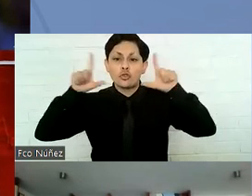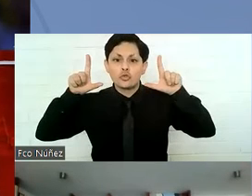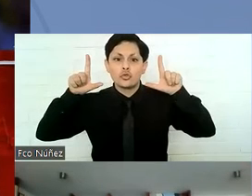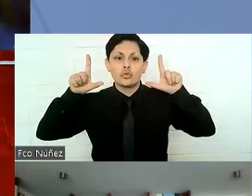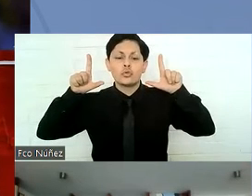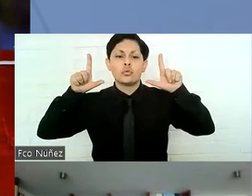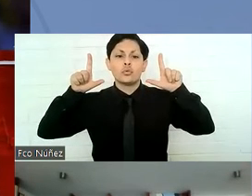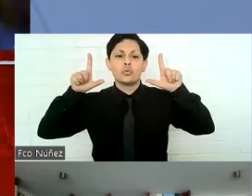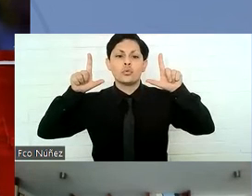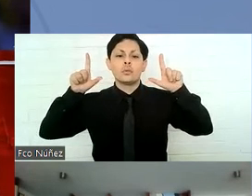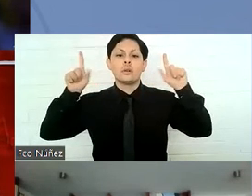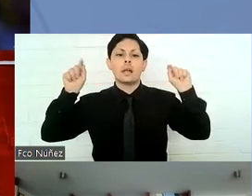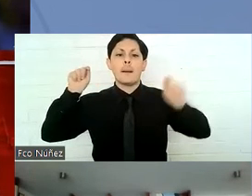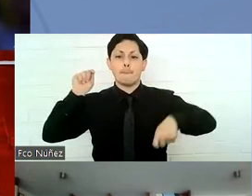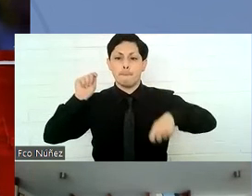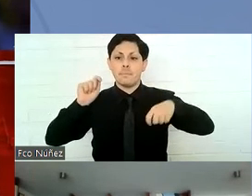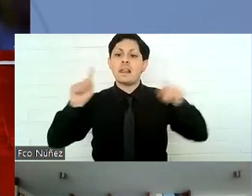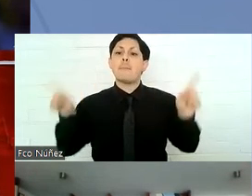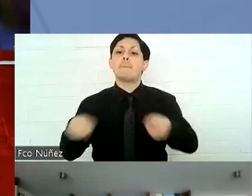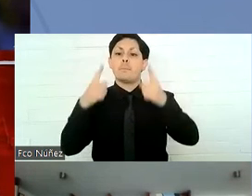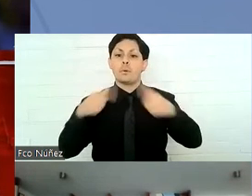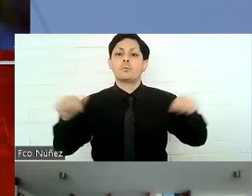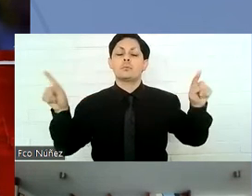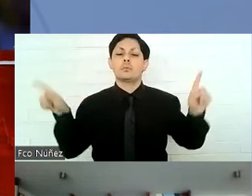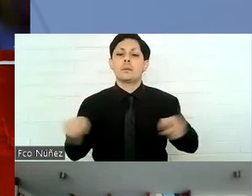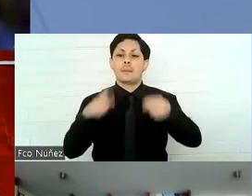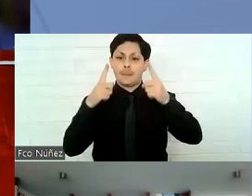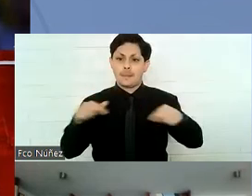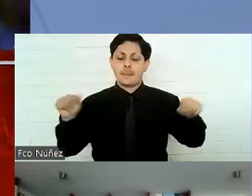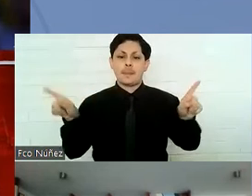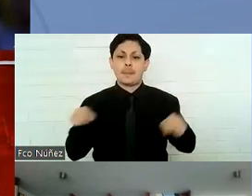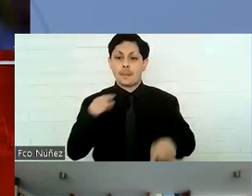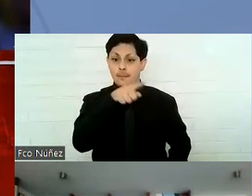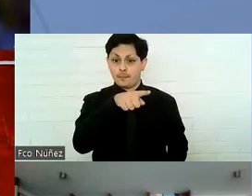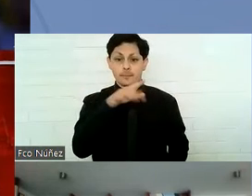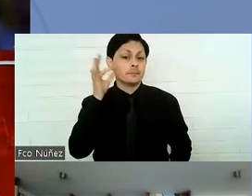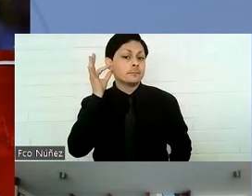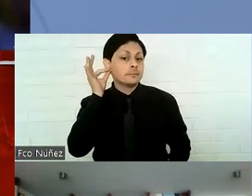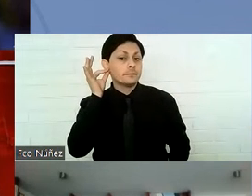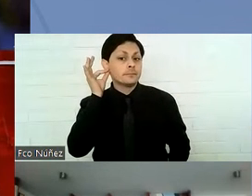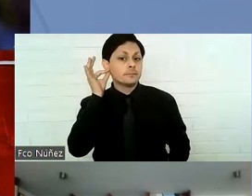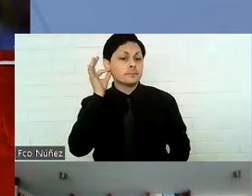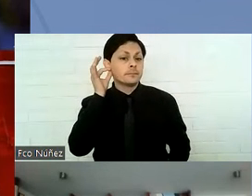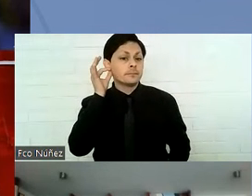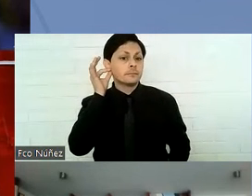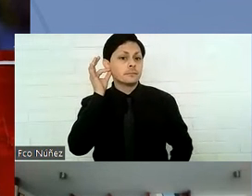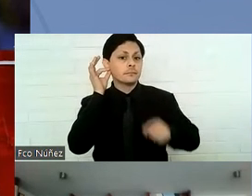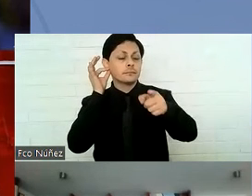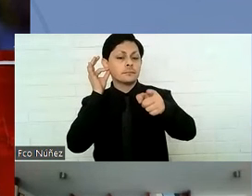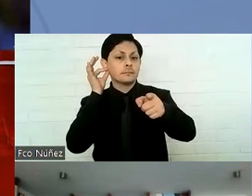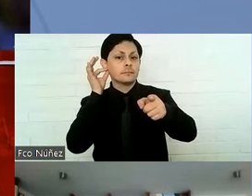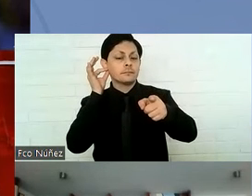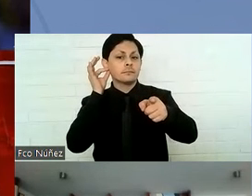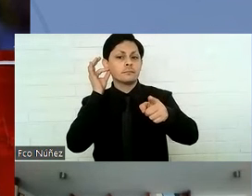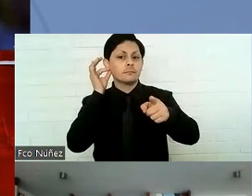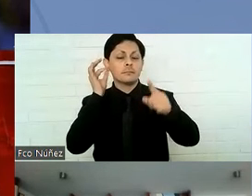La musicalidad se descentró cuando ella mostró al mundo que los